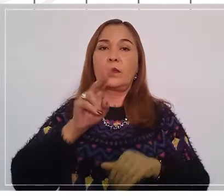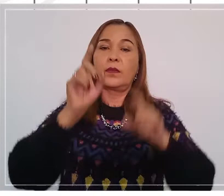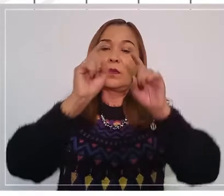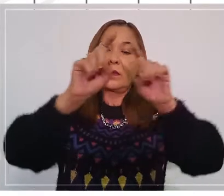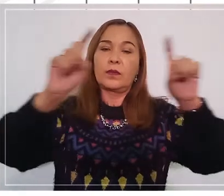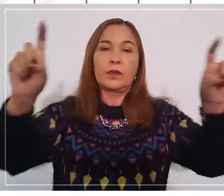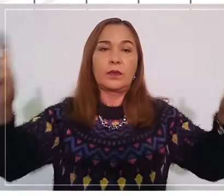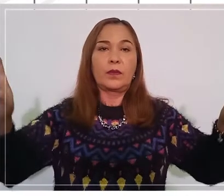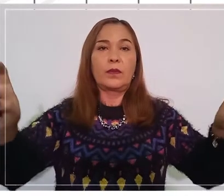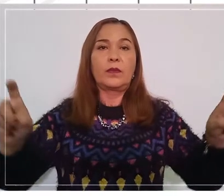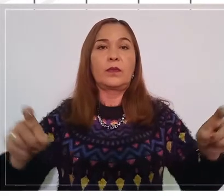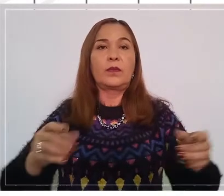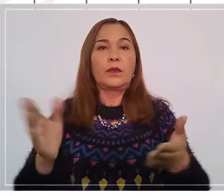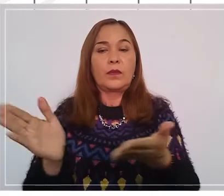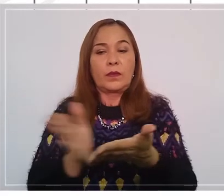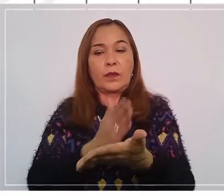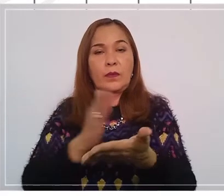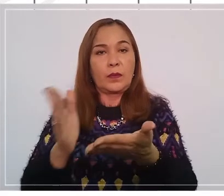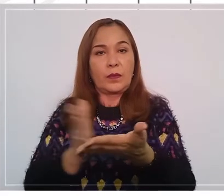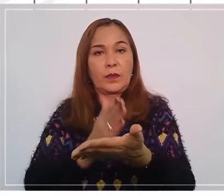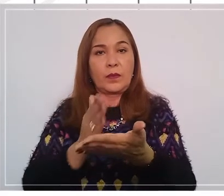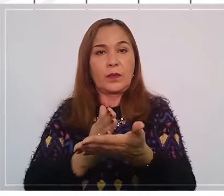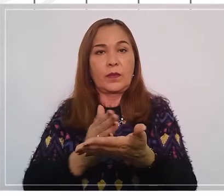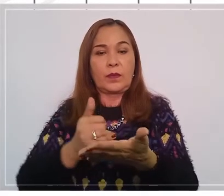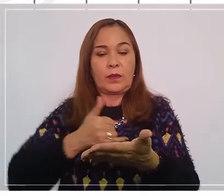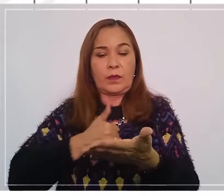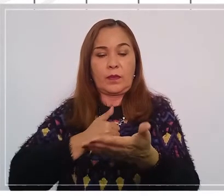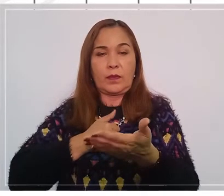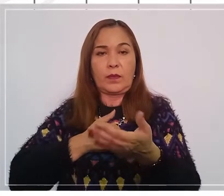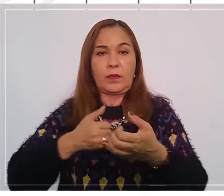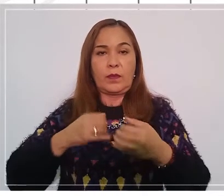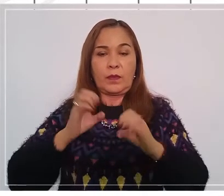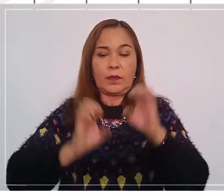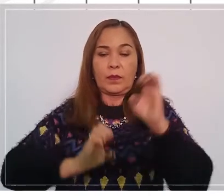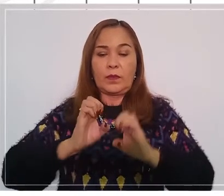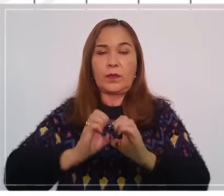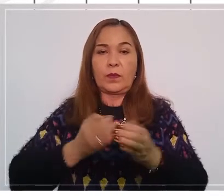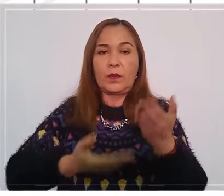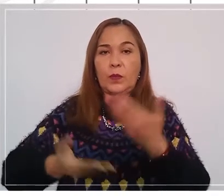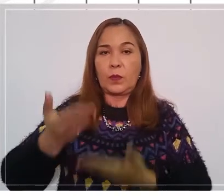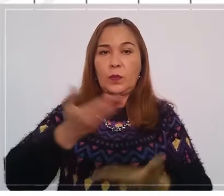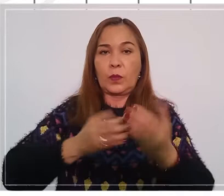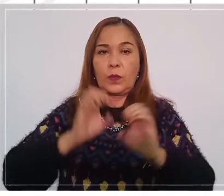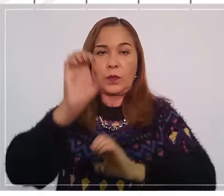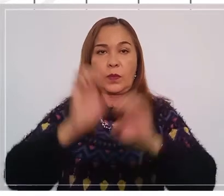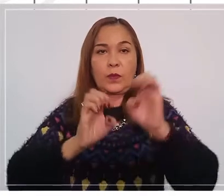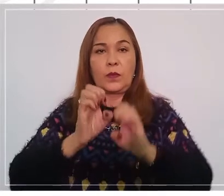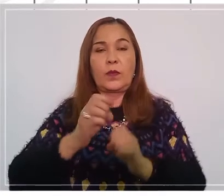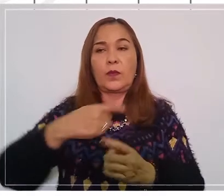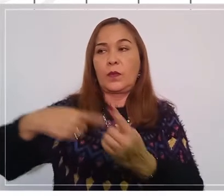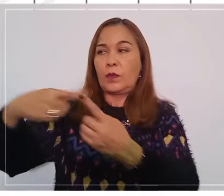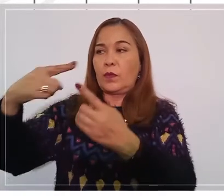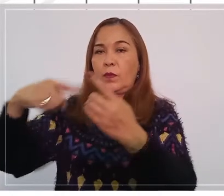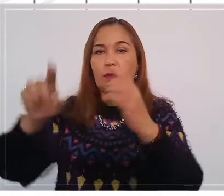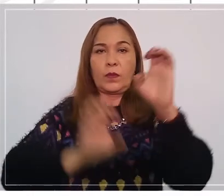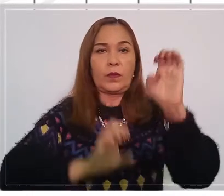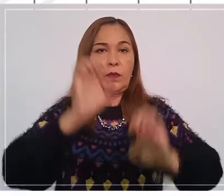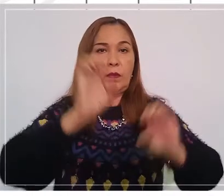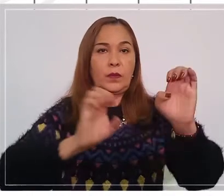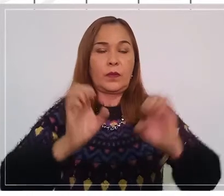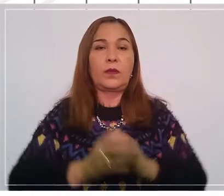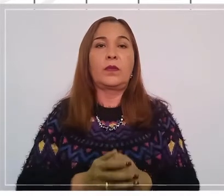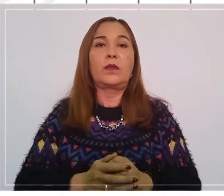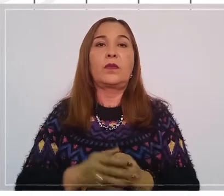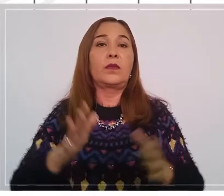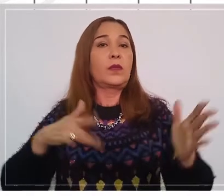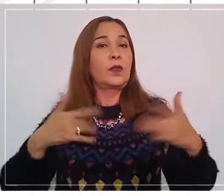socialización de los portafolios autoevaluación y evaluación hetero evaluación